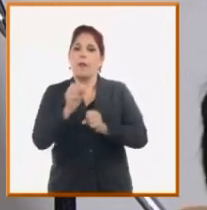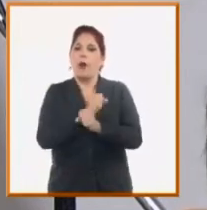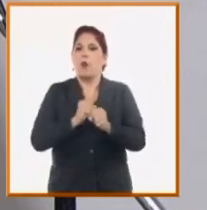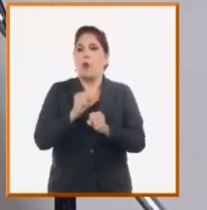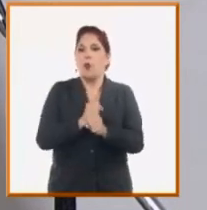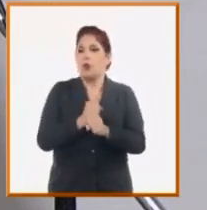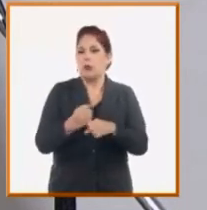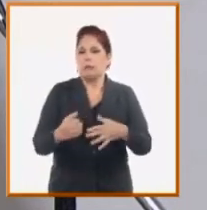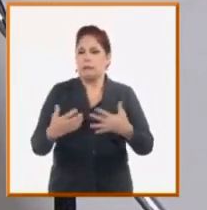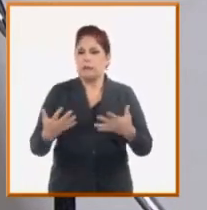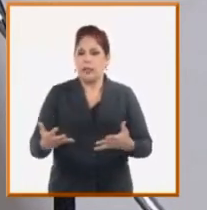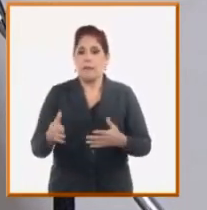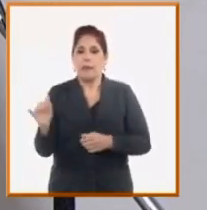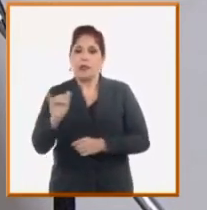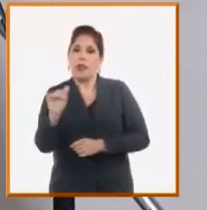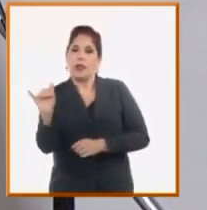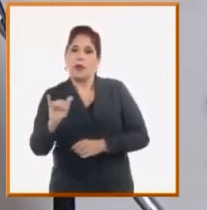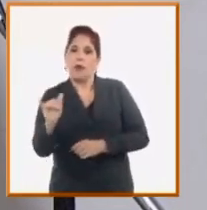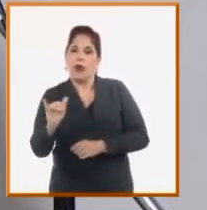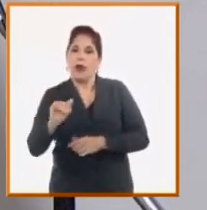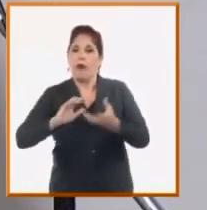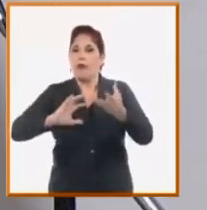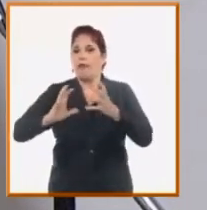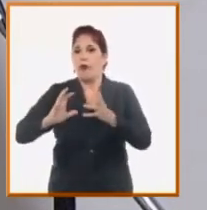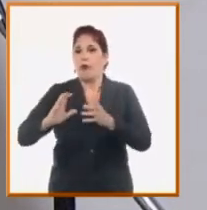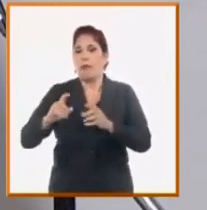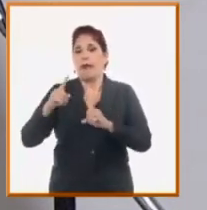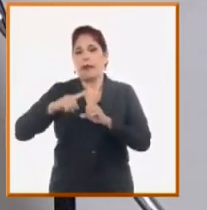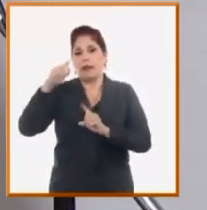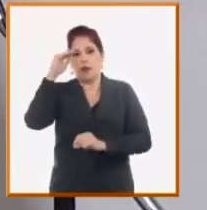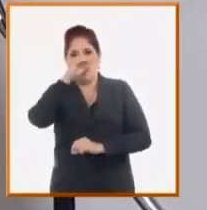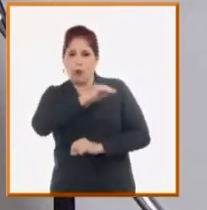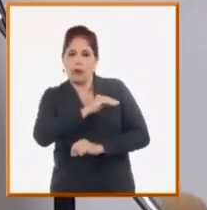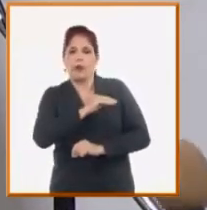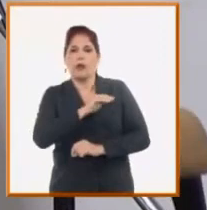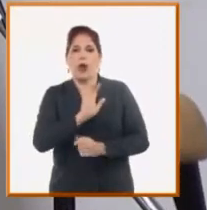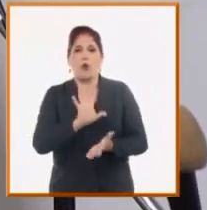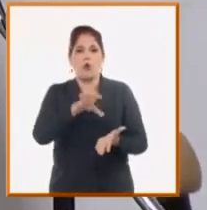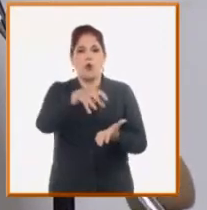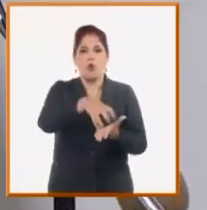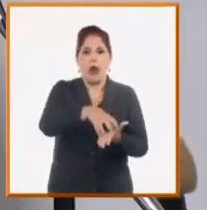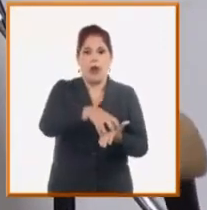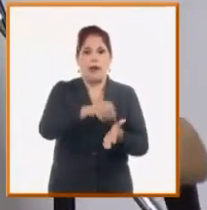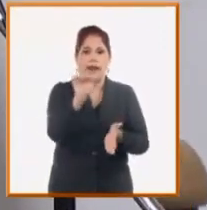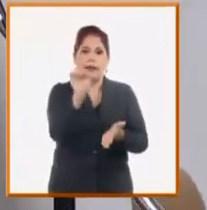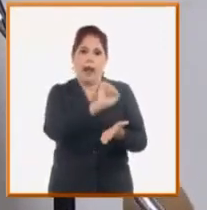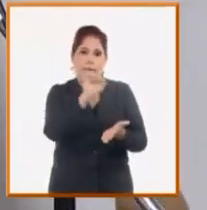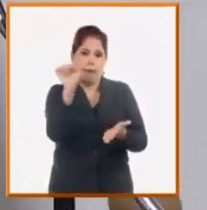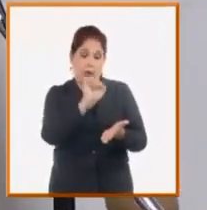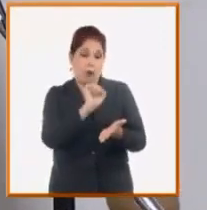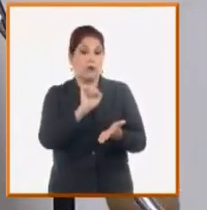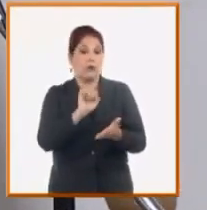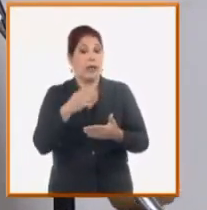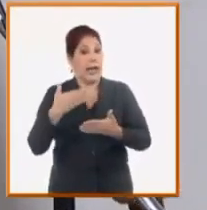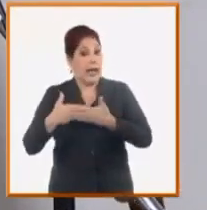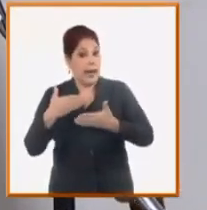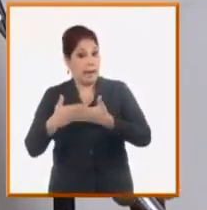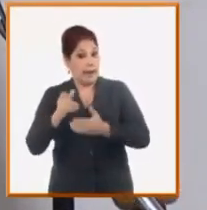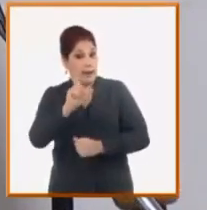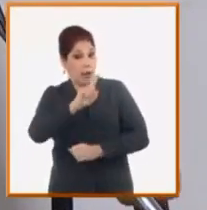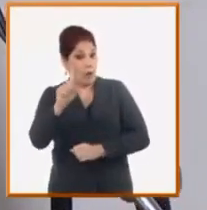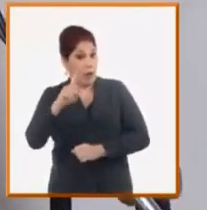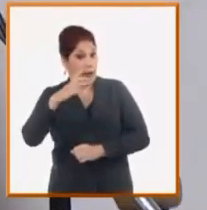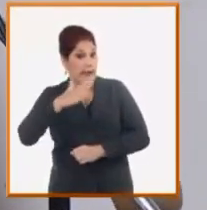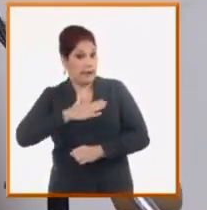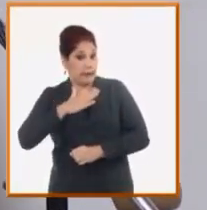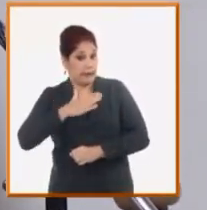utilización de los medios tecnológicos, los espacios, el transporte, por parte de las empresas no estatales